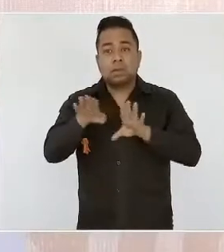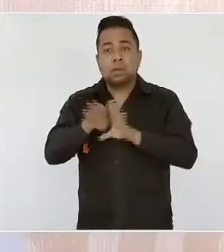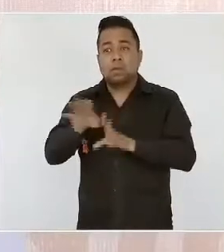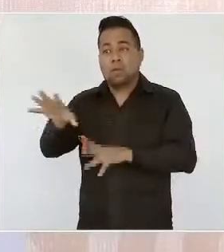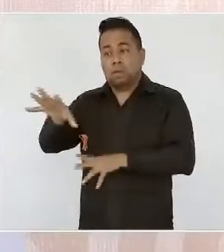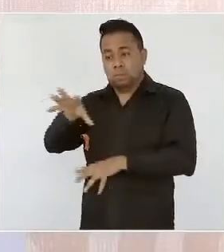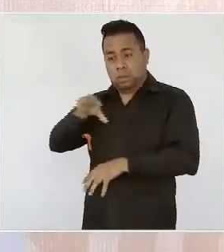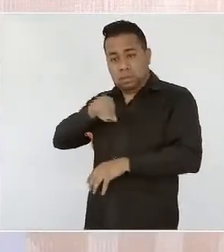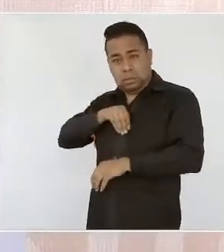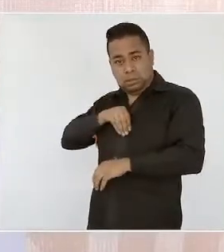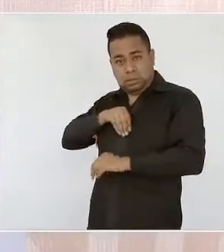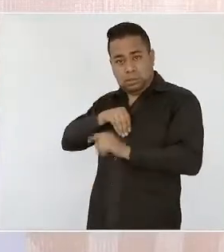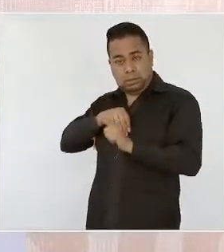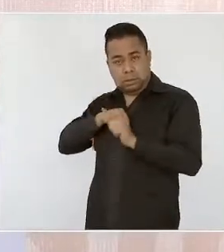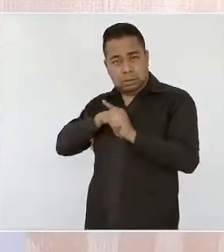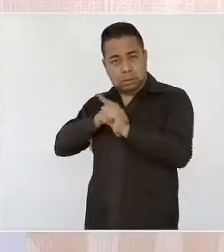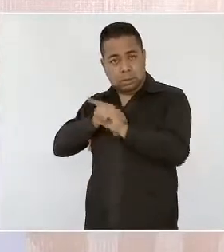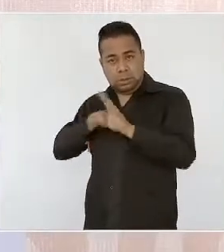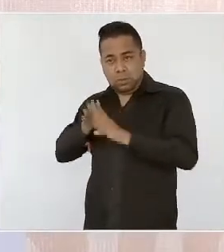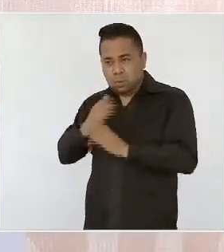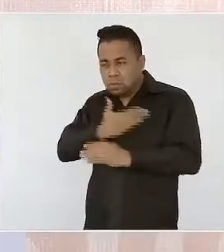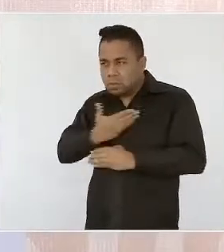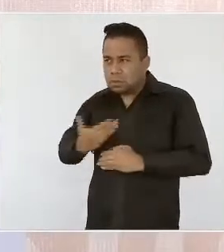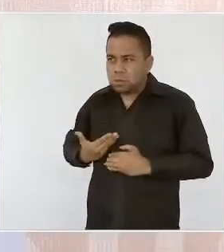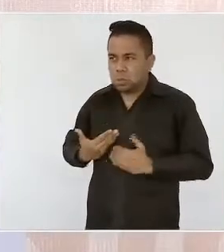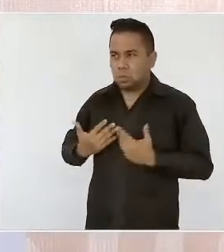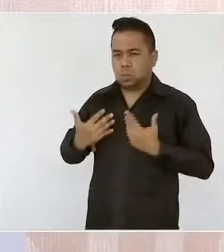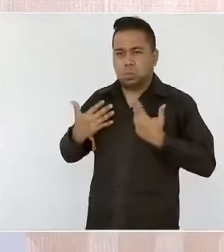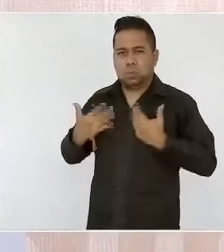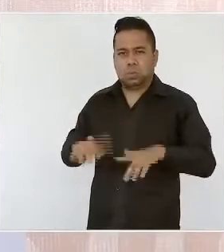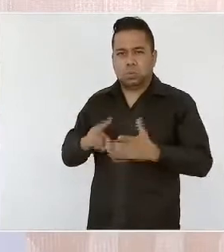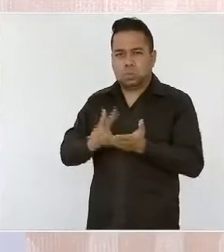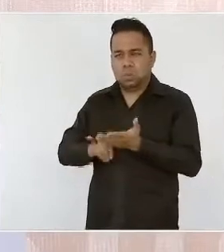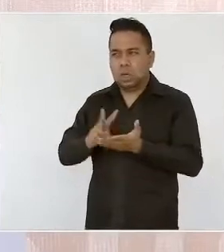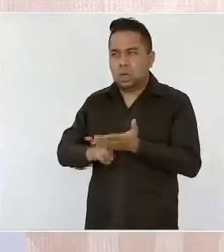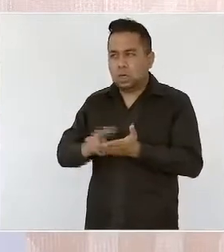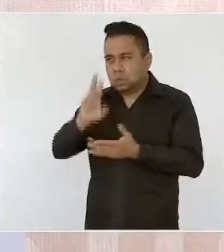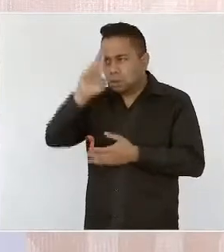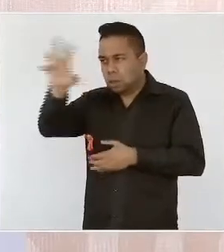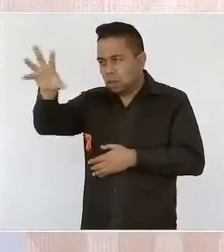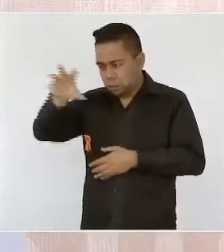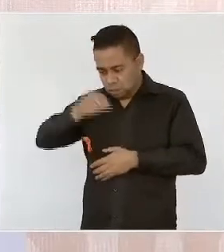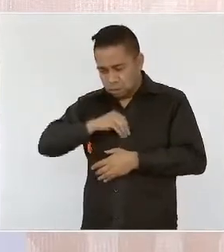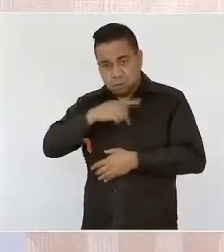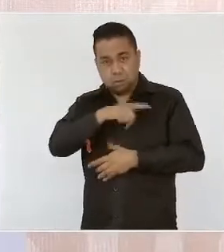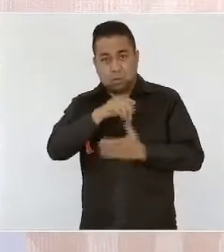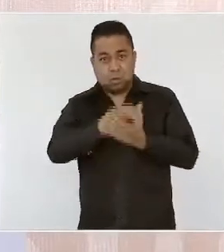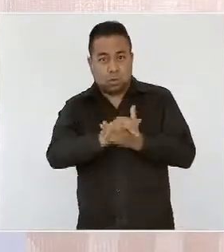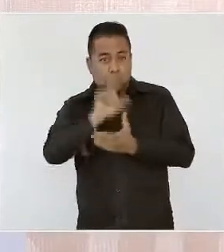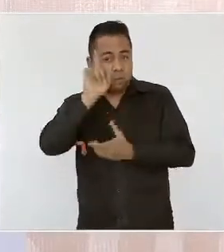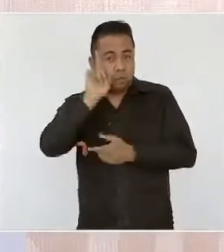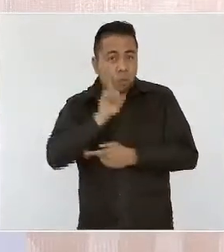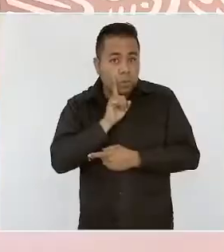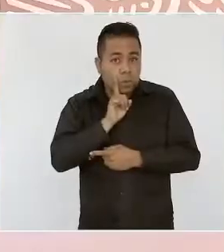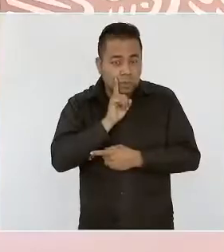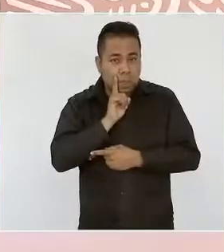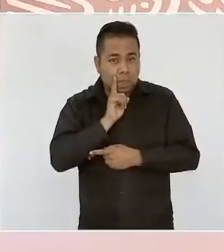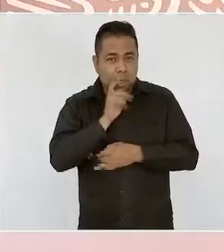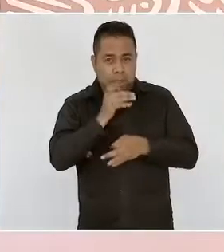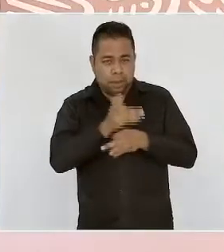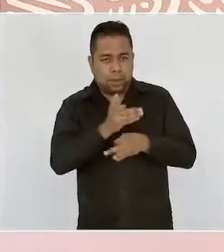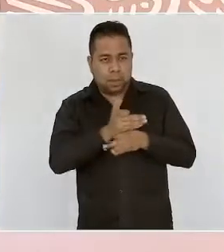imitación de él como presidente. Su esposa es modelo, en este caso,